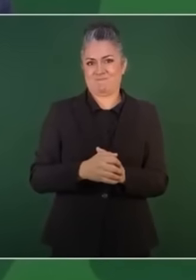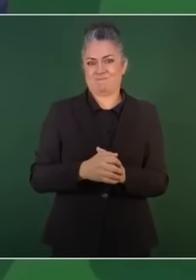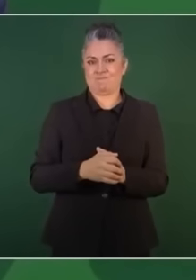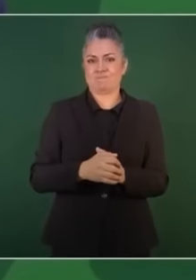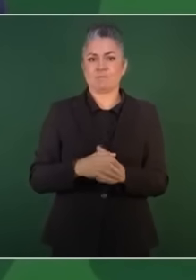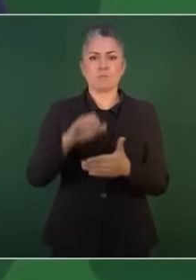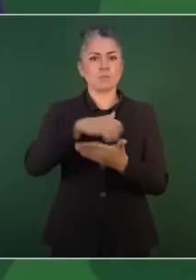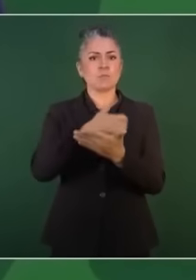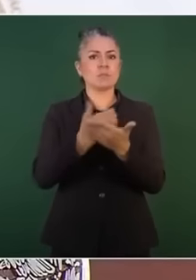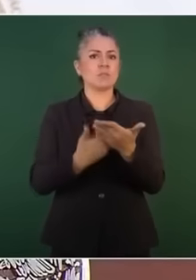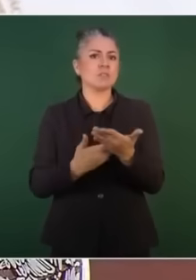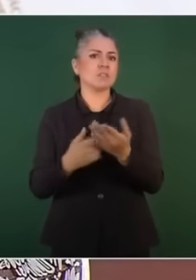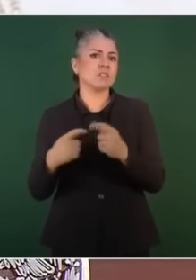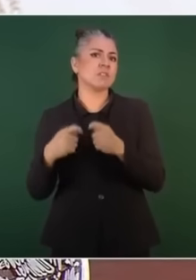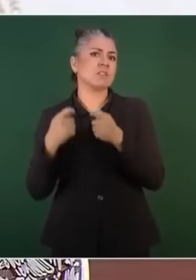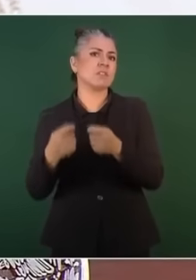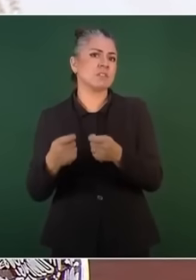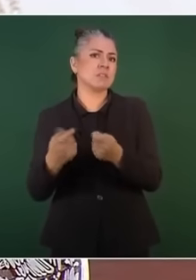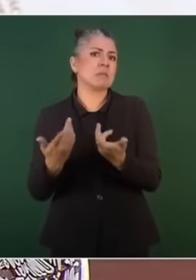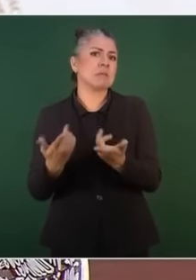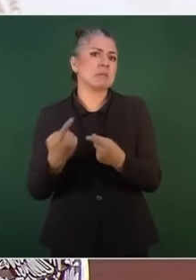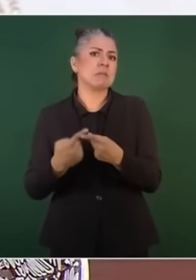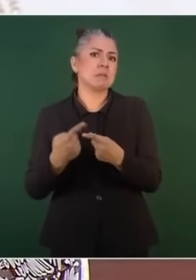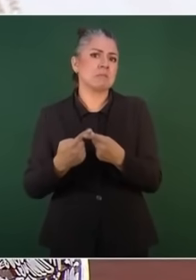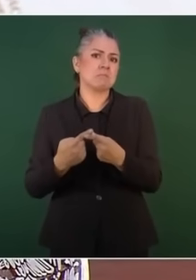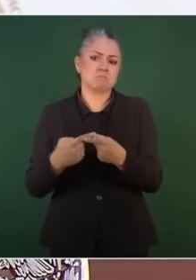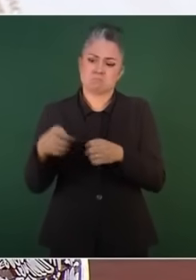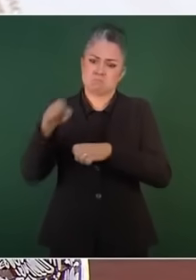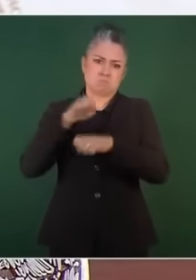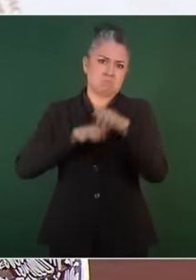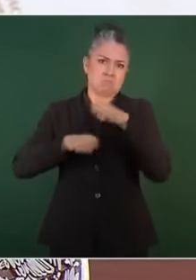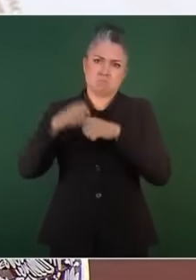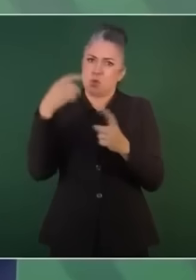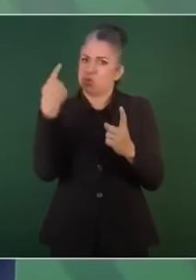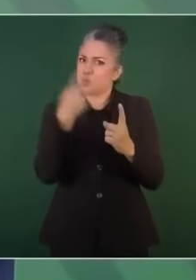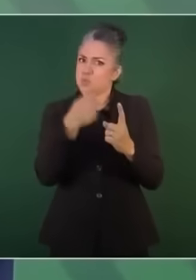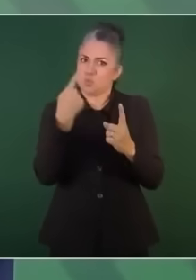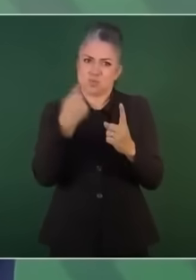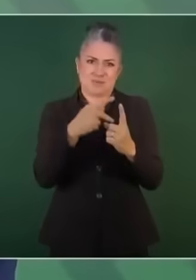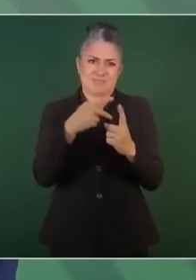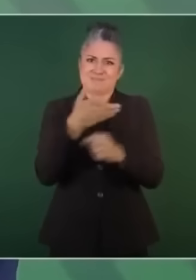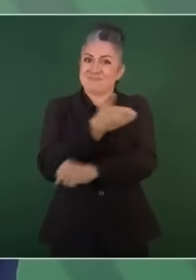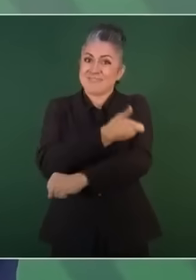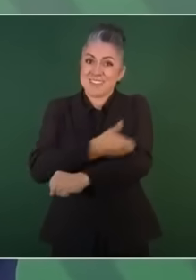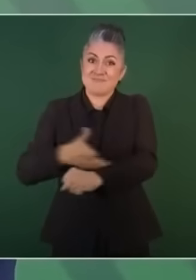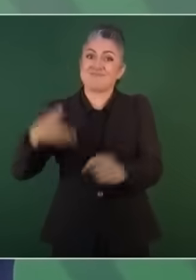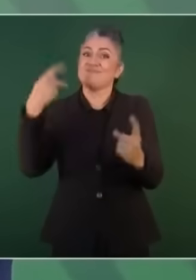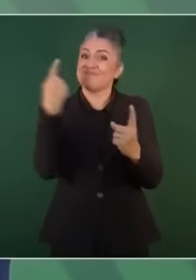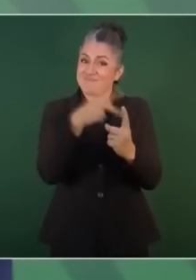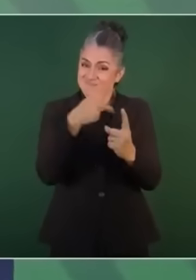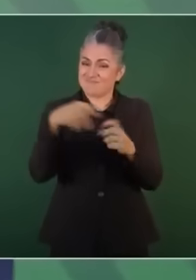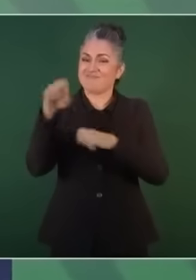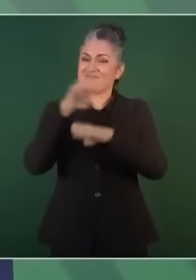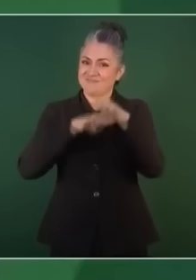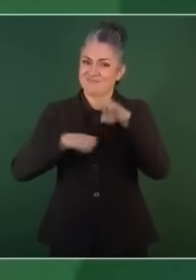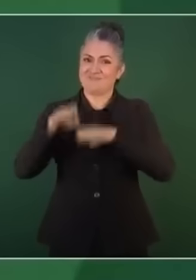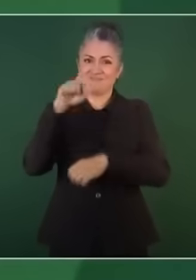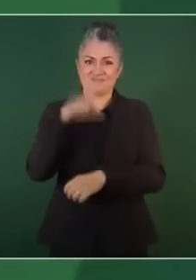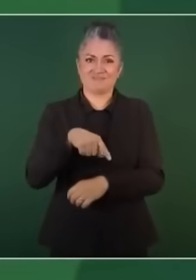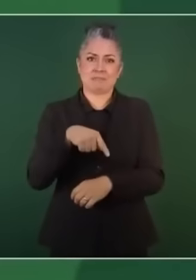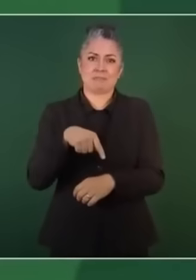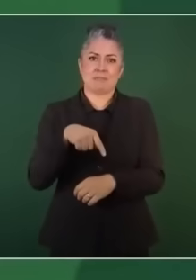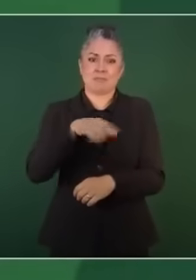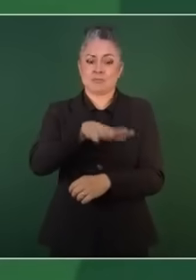o los recibió su empresa y la de sus familiares en la delegación Miguel